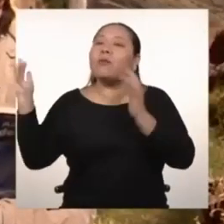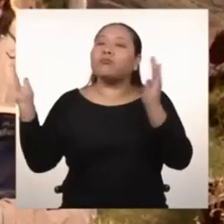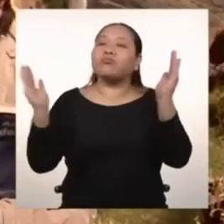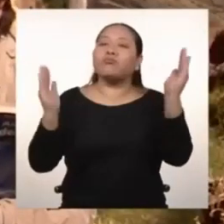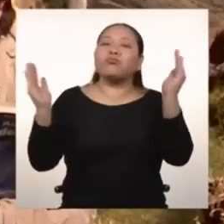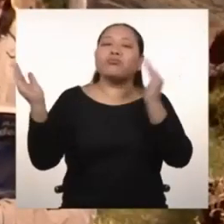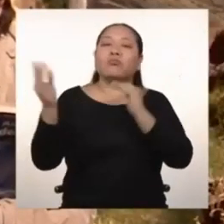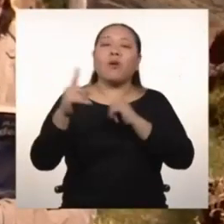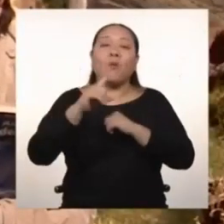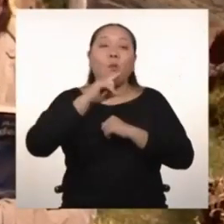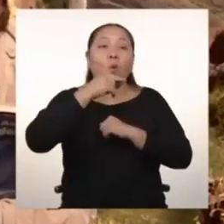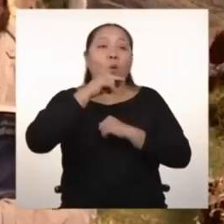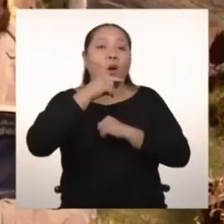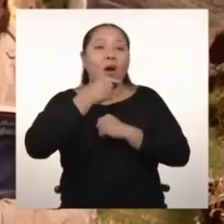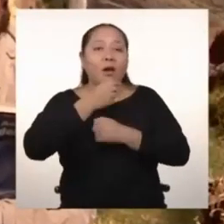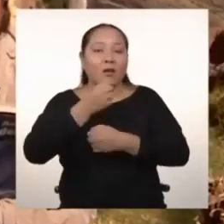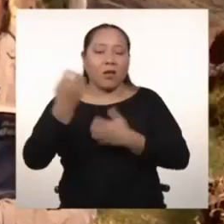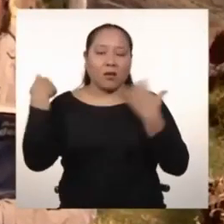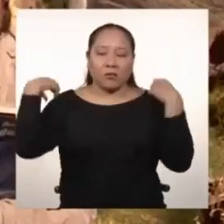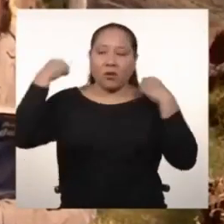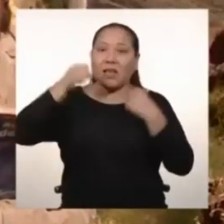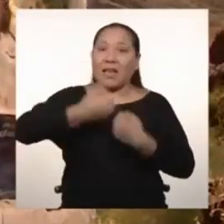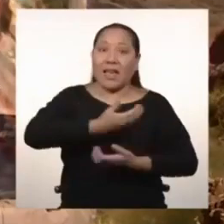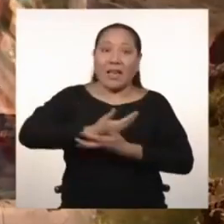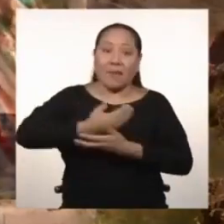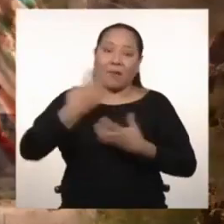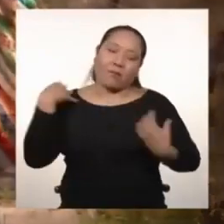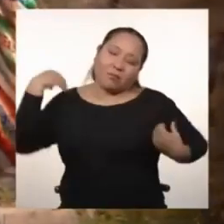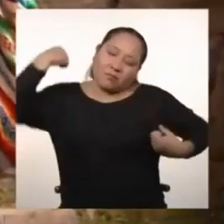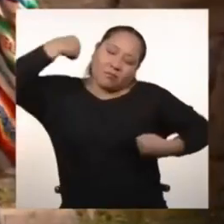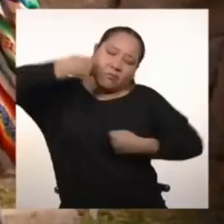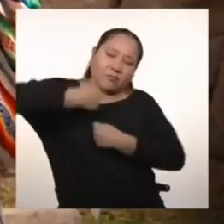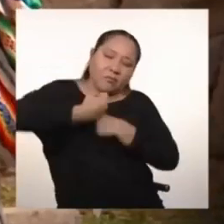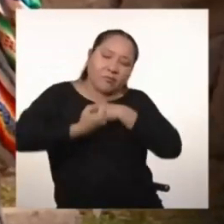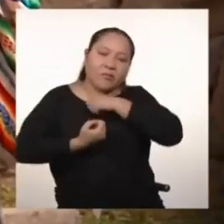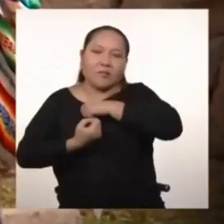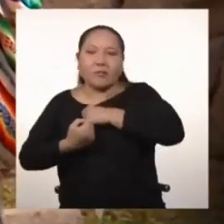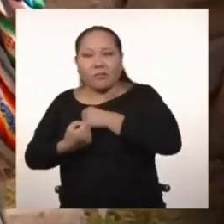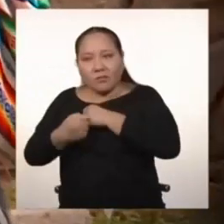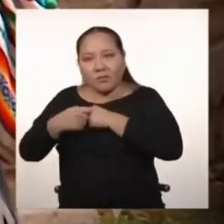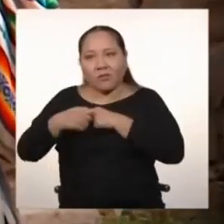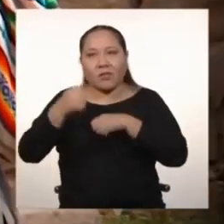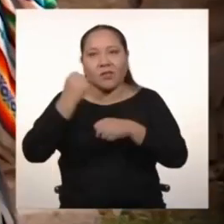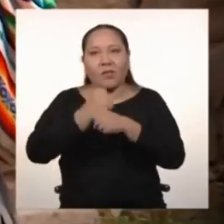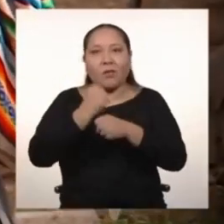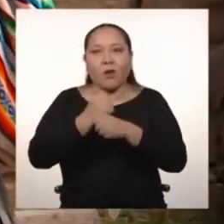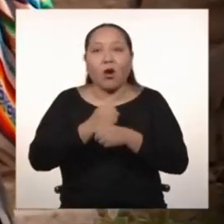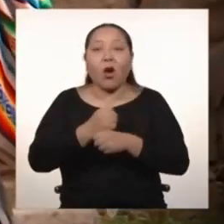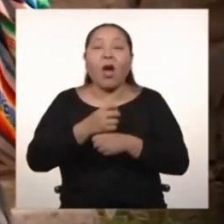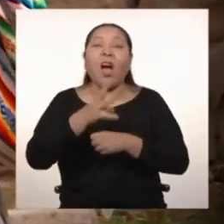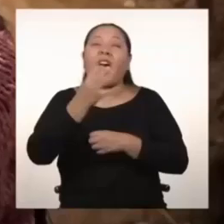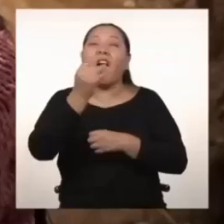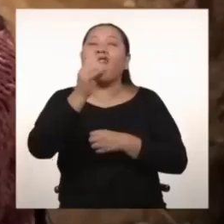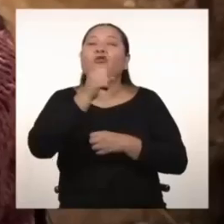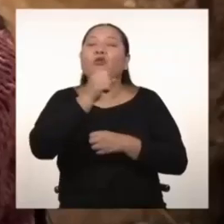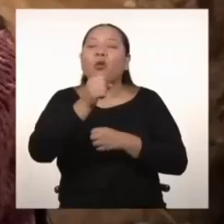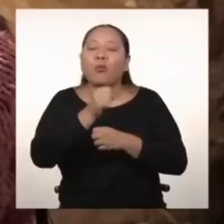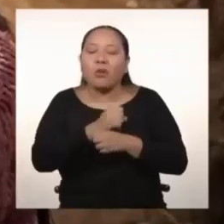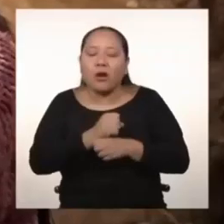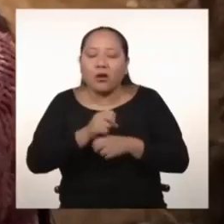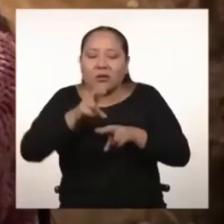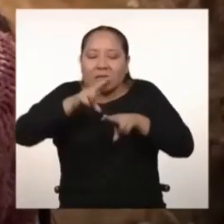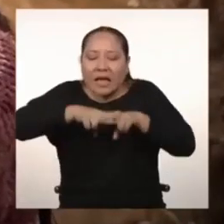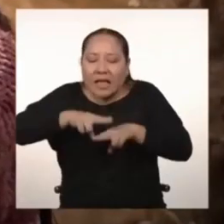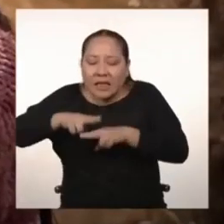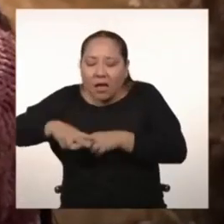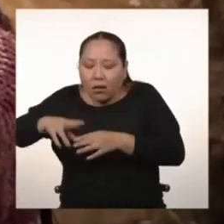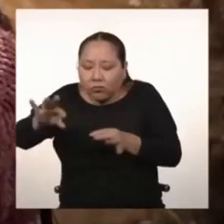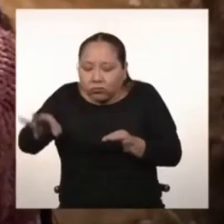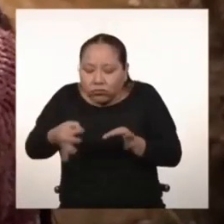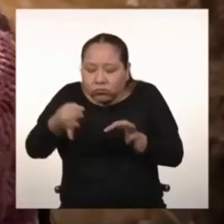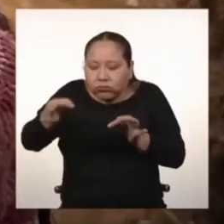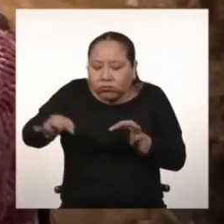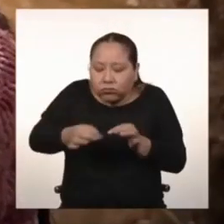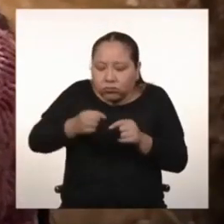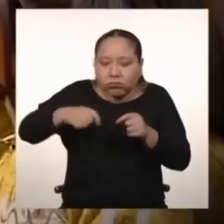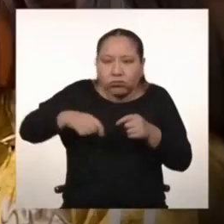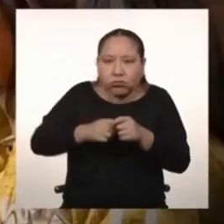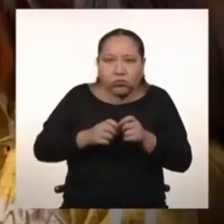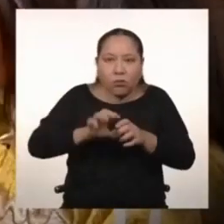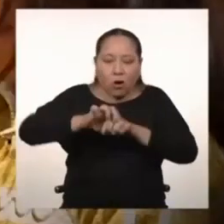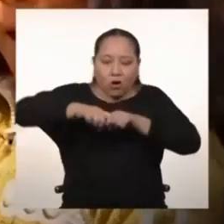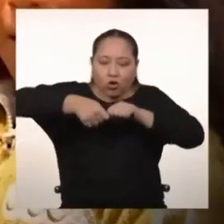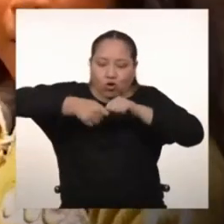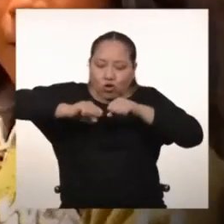Las mujeres, con los hijos a la espalda, hilarían hacendosas y los viejos sentados en el suelo tejerían cestos o fabricarían